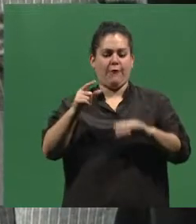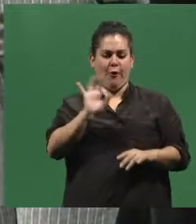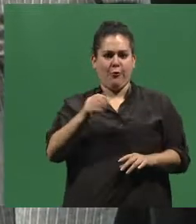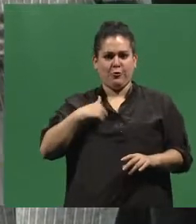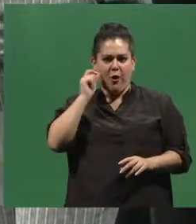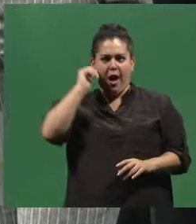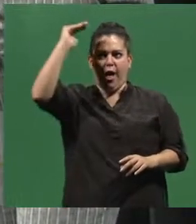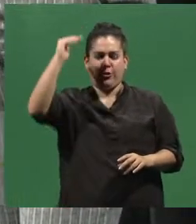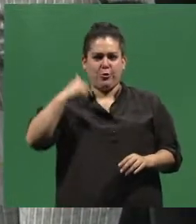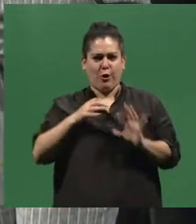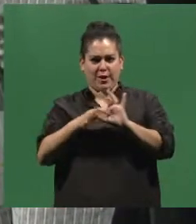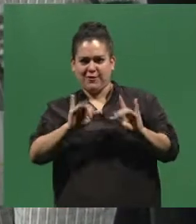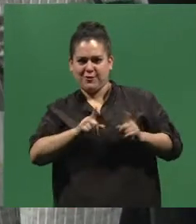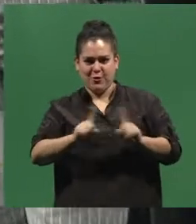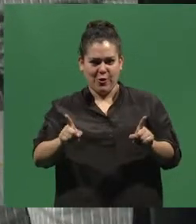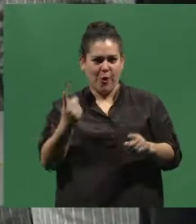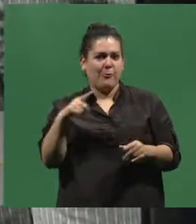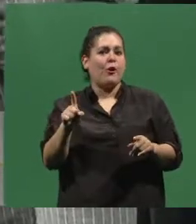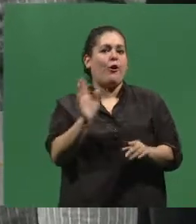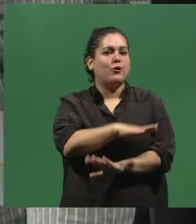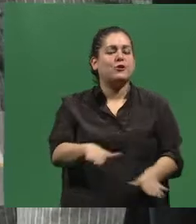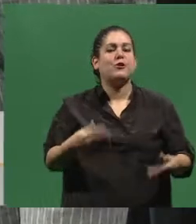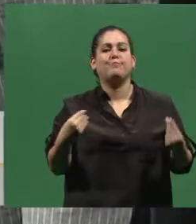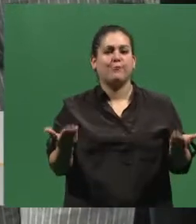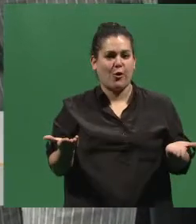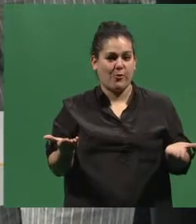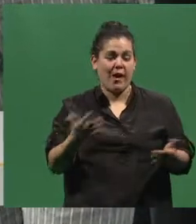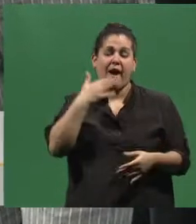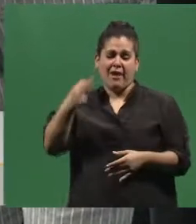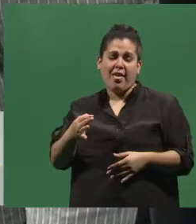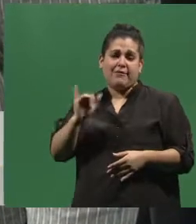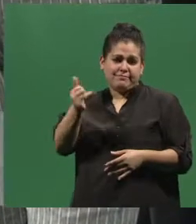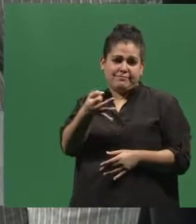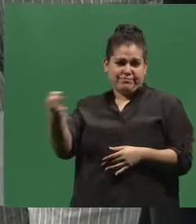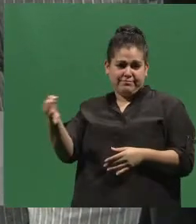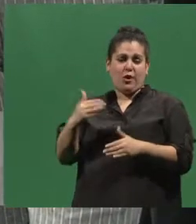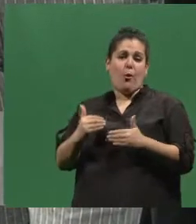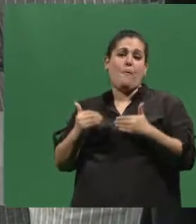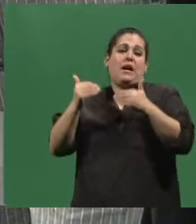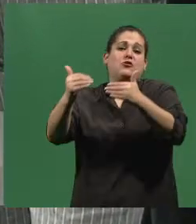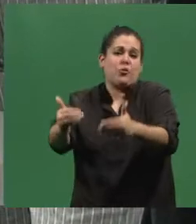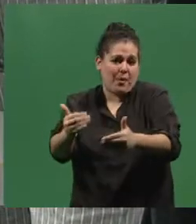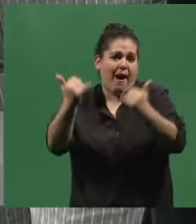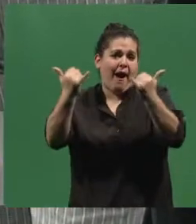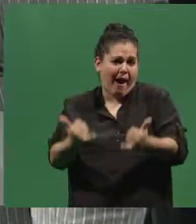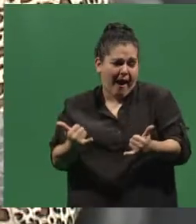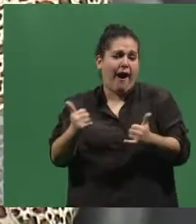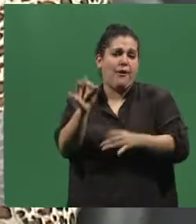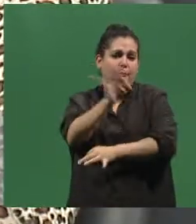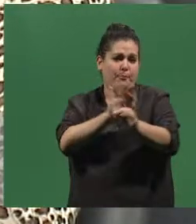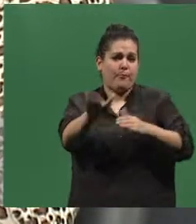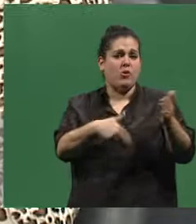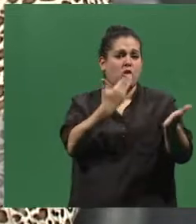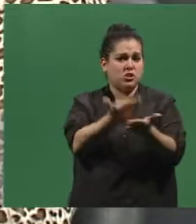es libre. Uno adulto, de decidir. Claro, pero los chicos... Obviamente, el tema es un paso más. Había proyectos en su momento